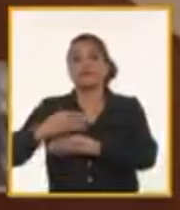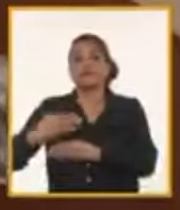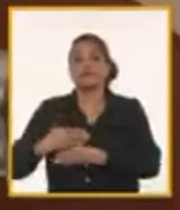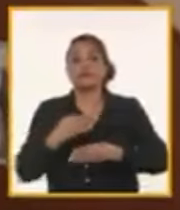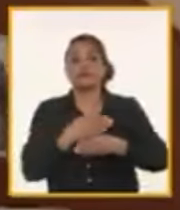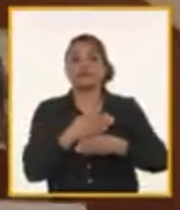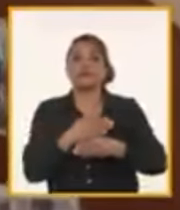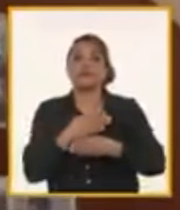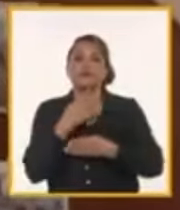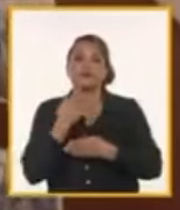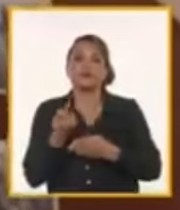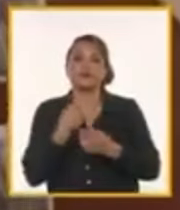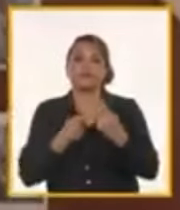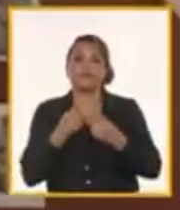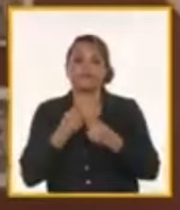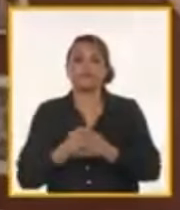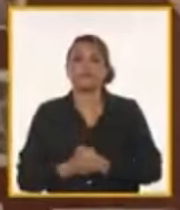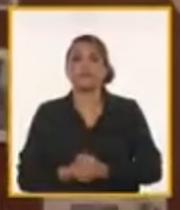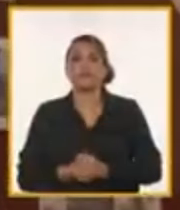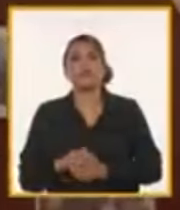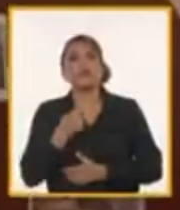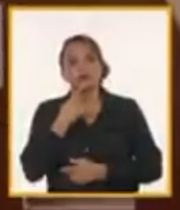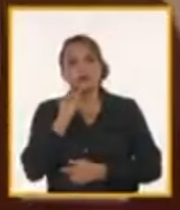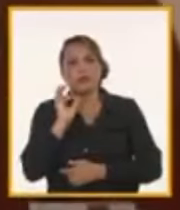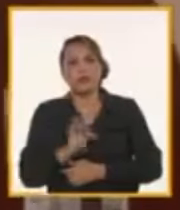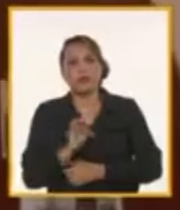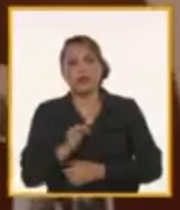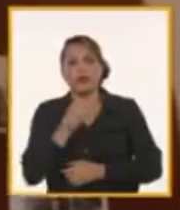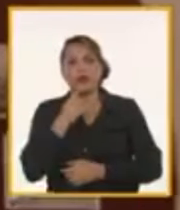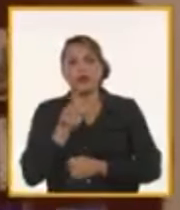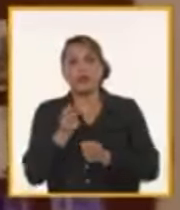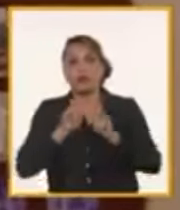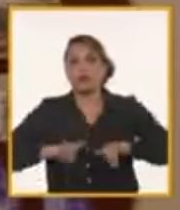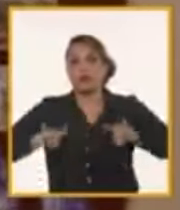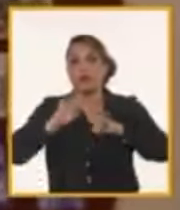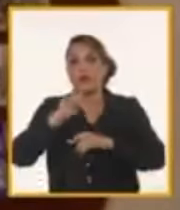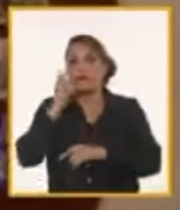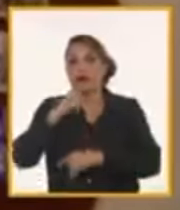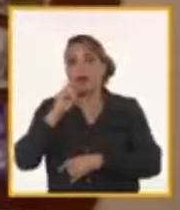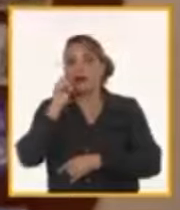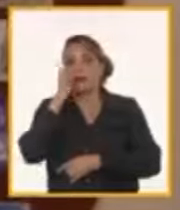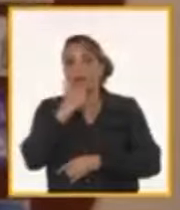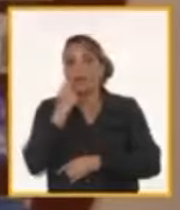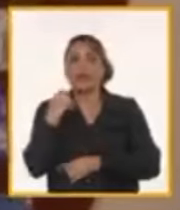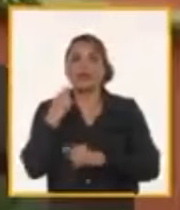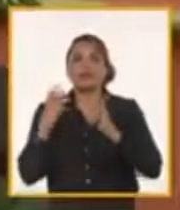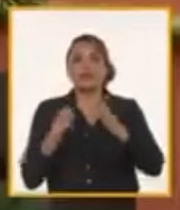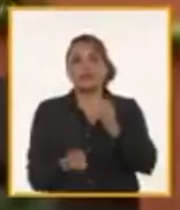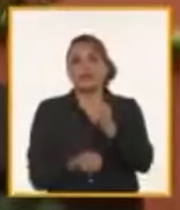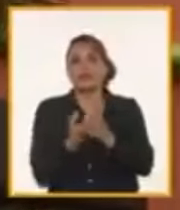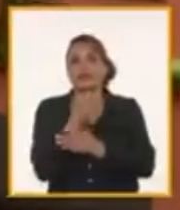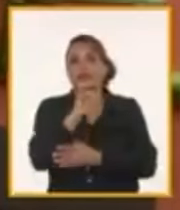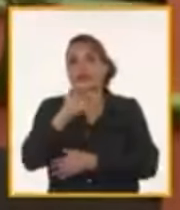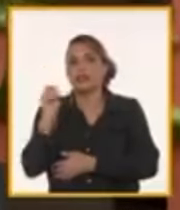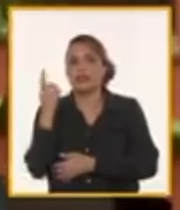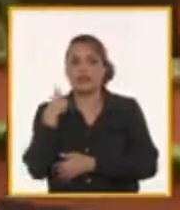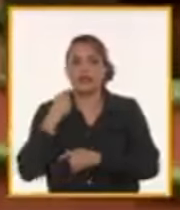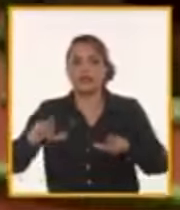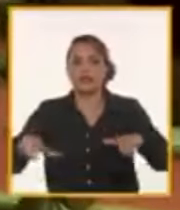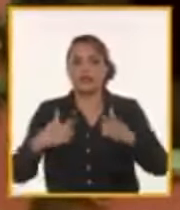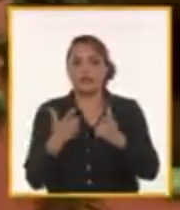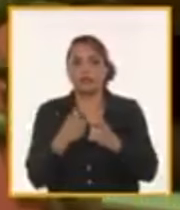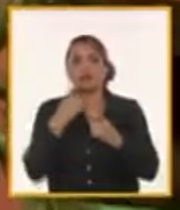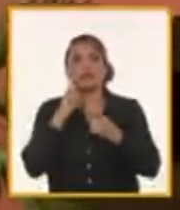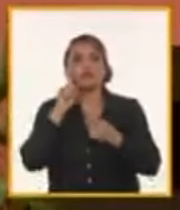disponer de él A pesar de todo la universidad varona arribó este año a su 60 aniversario de creada y se propone con este curso dar